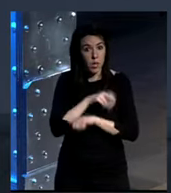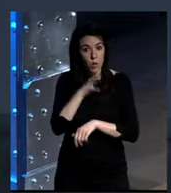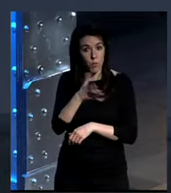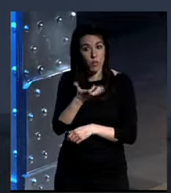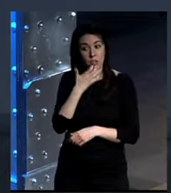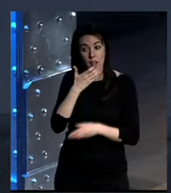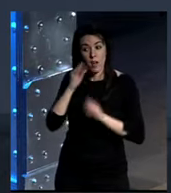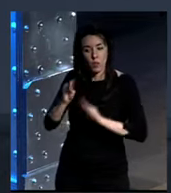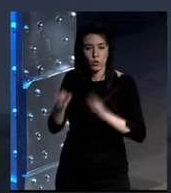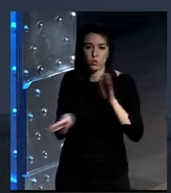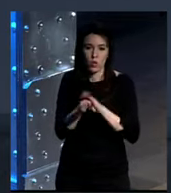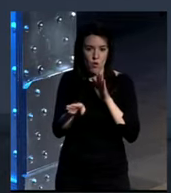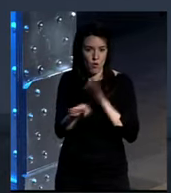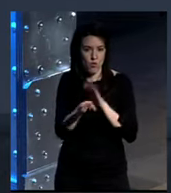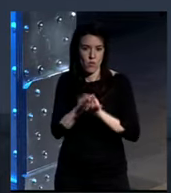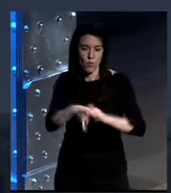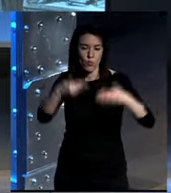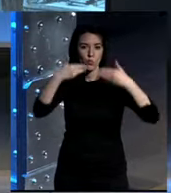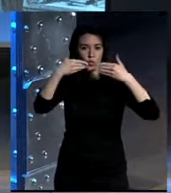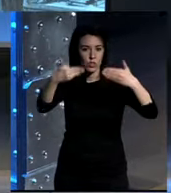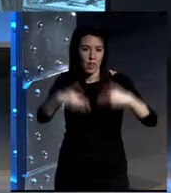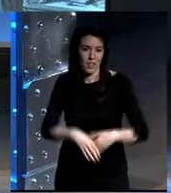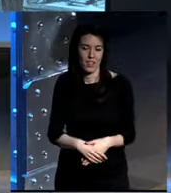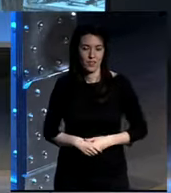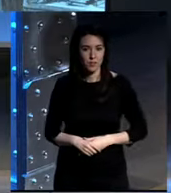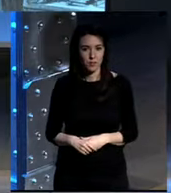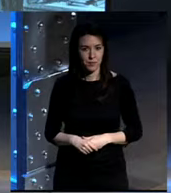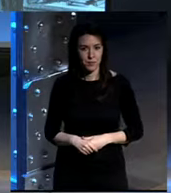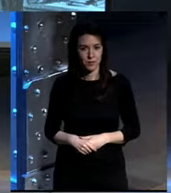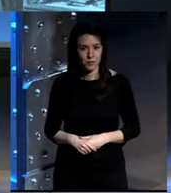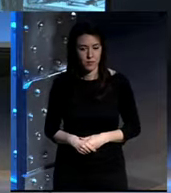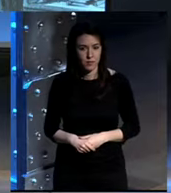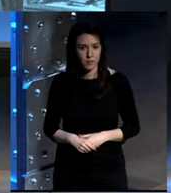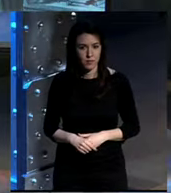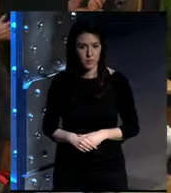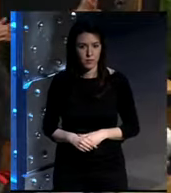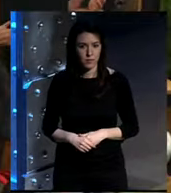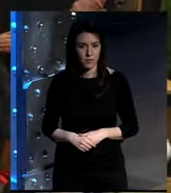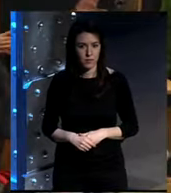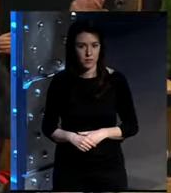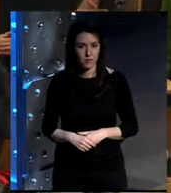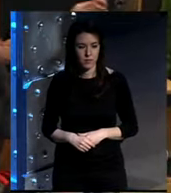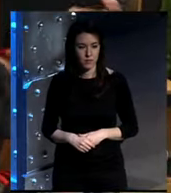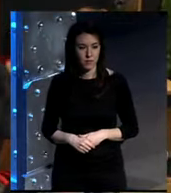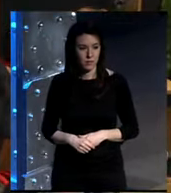continúe. Muchas gracias.